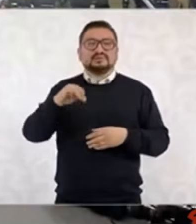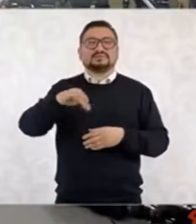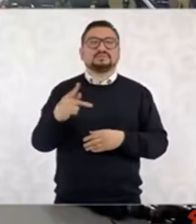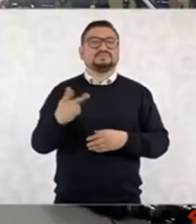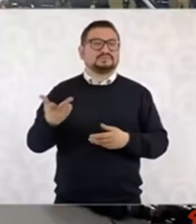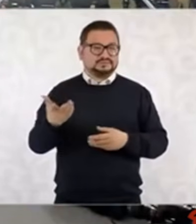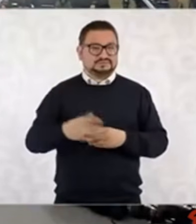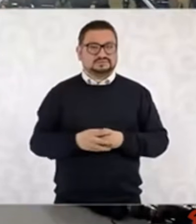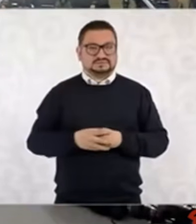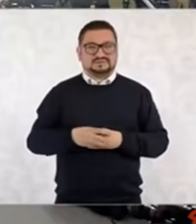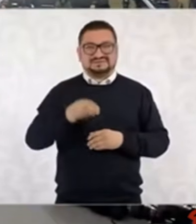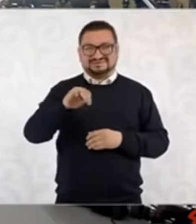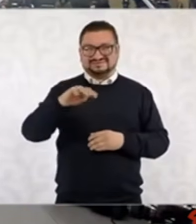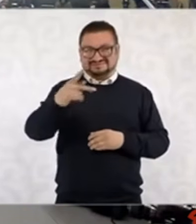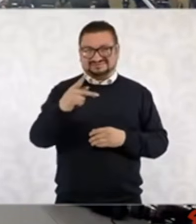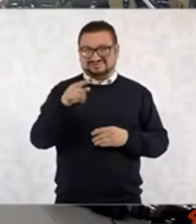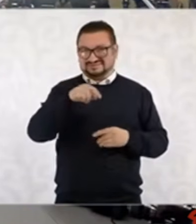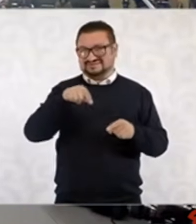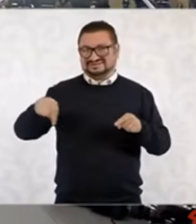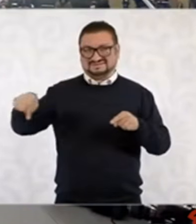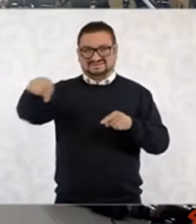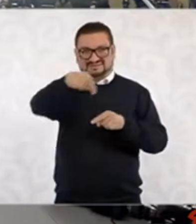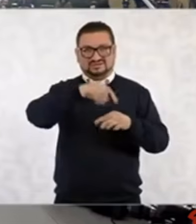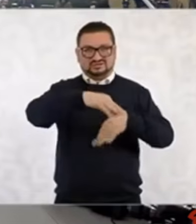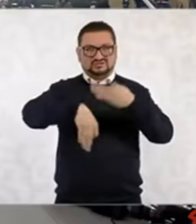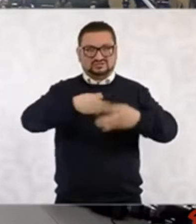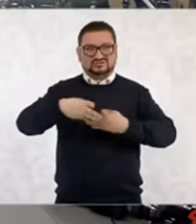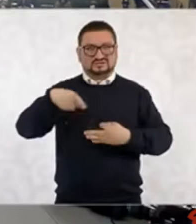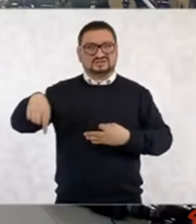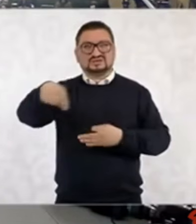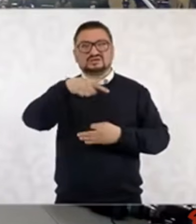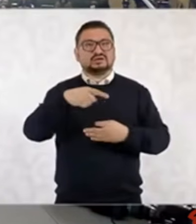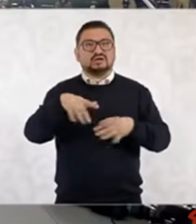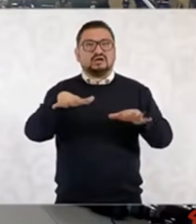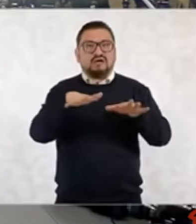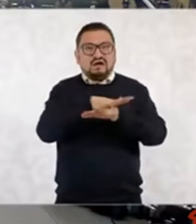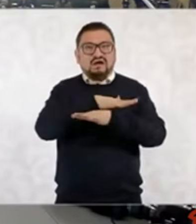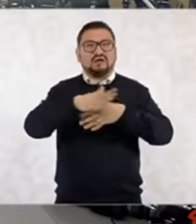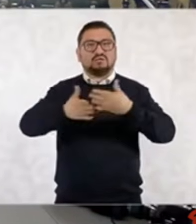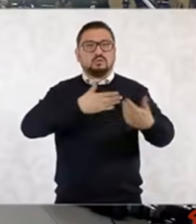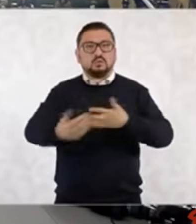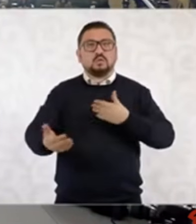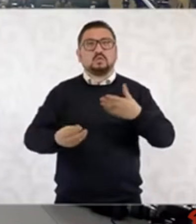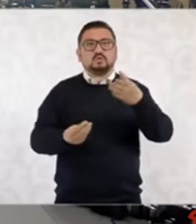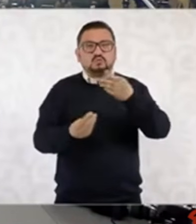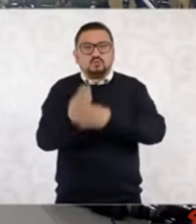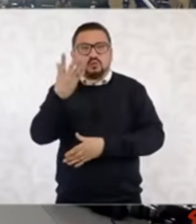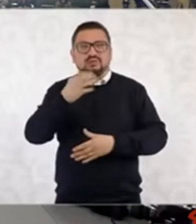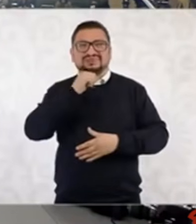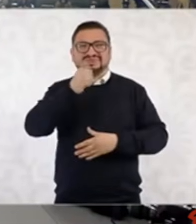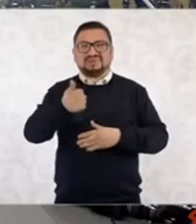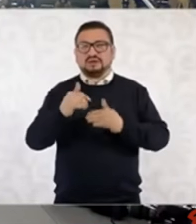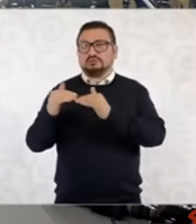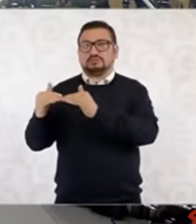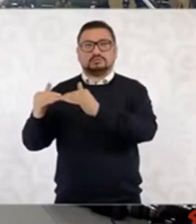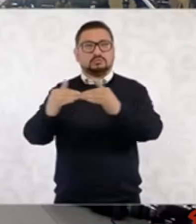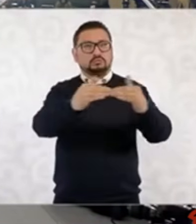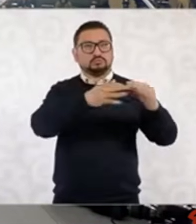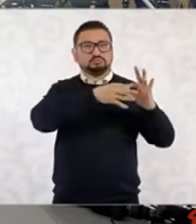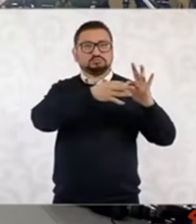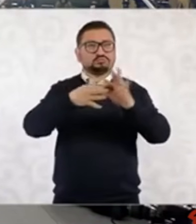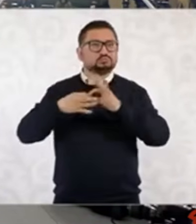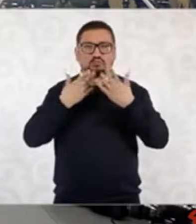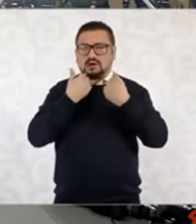Estos ministerios públicos no se han modernizado no hay una homologación, en fin,